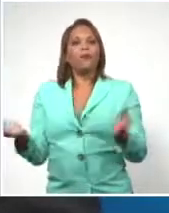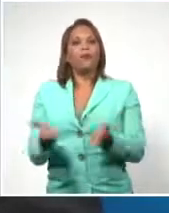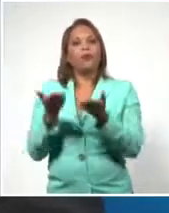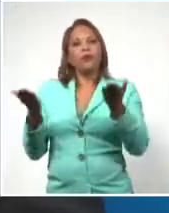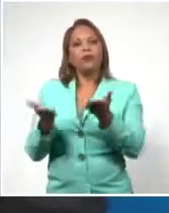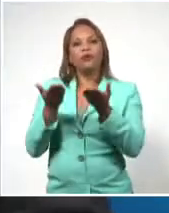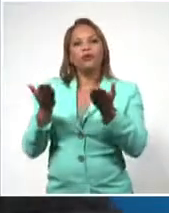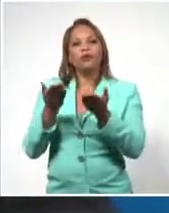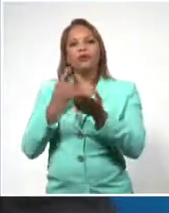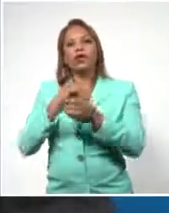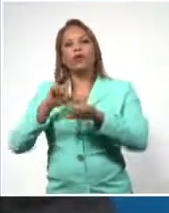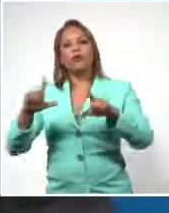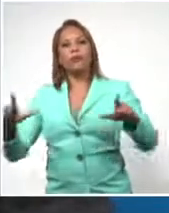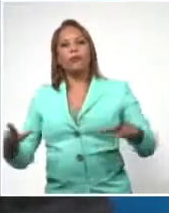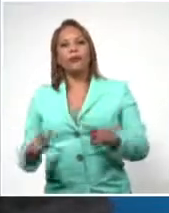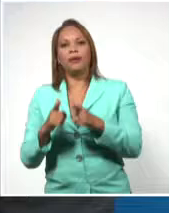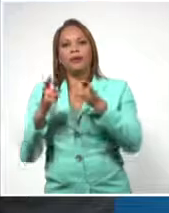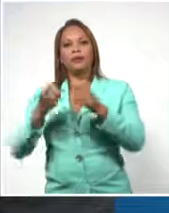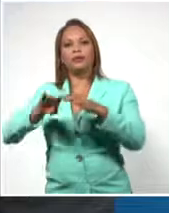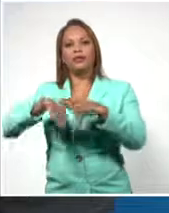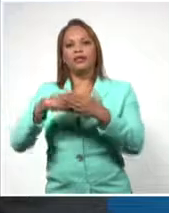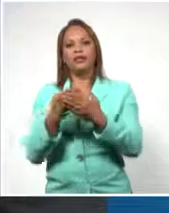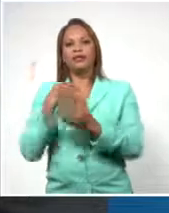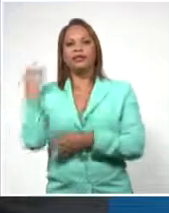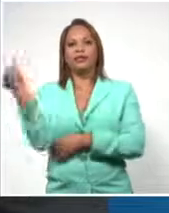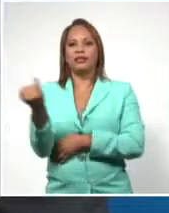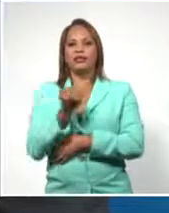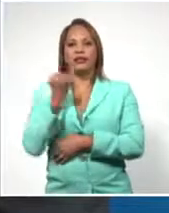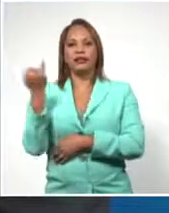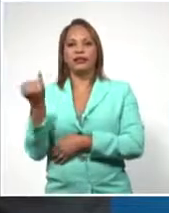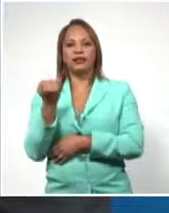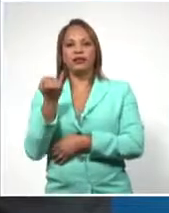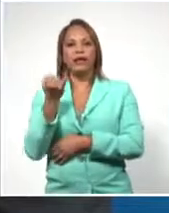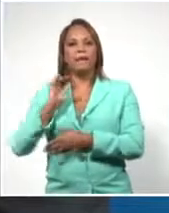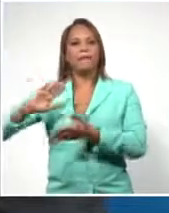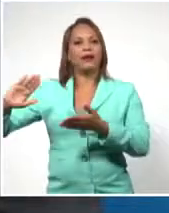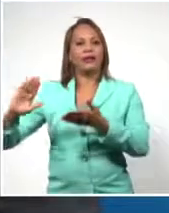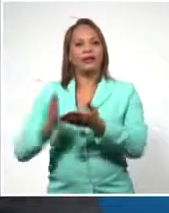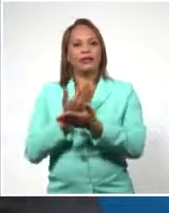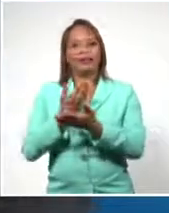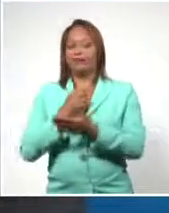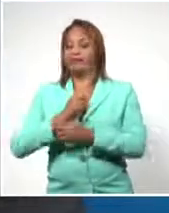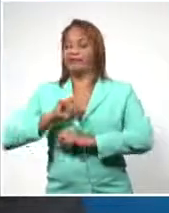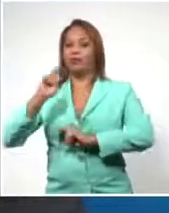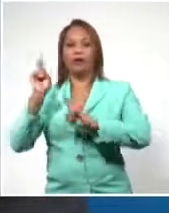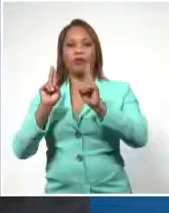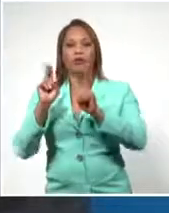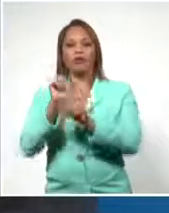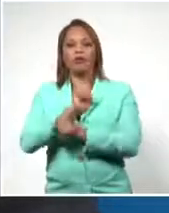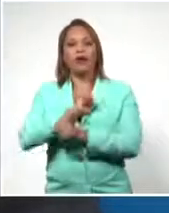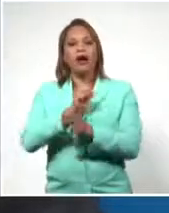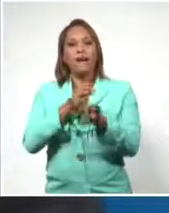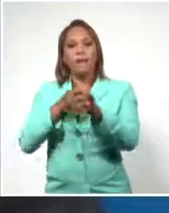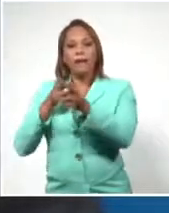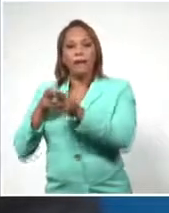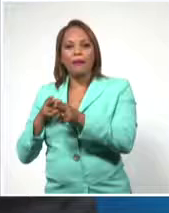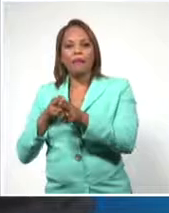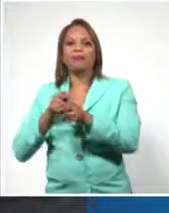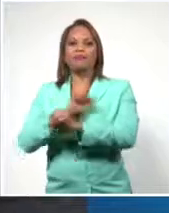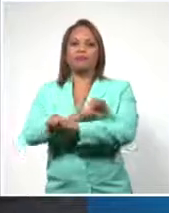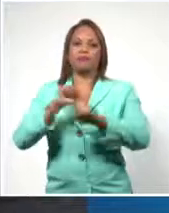la conmemoración del Día Internacional para la Eliminación Total de las Armas